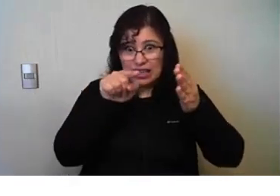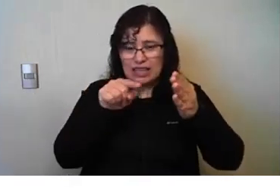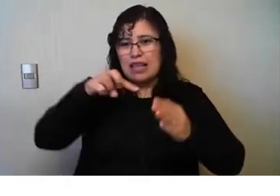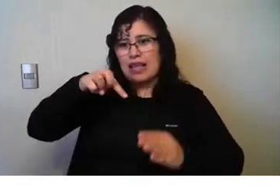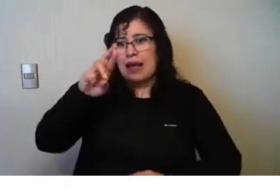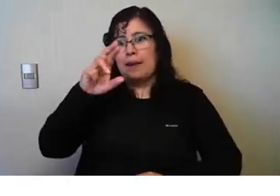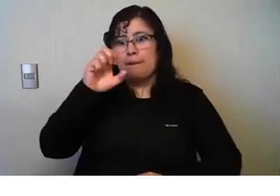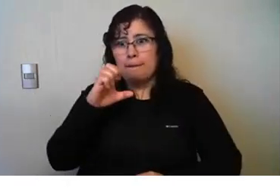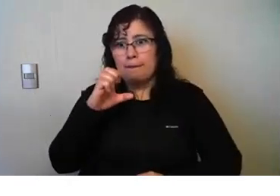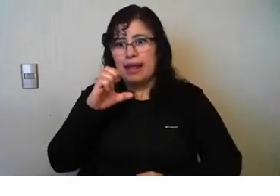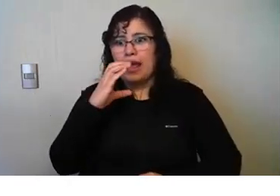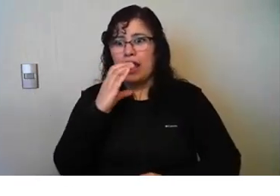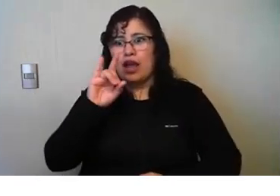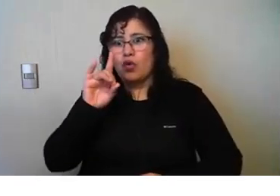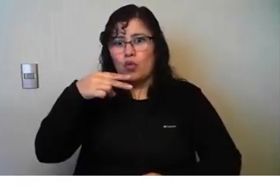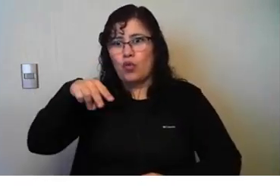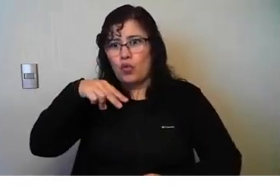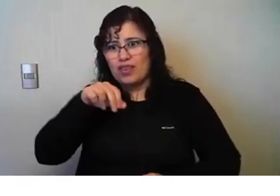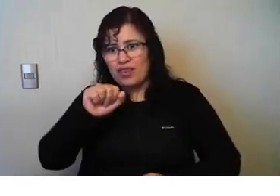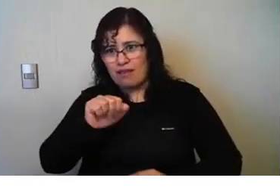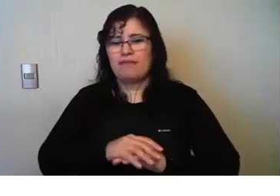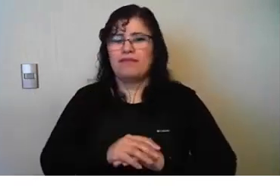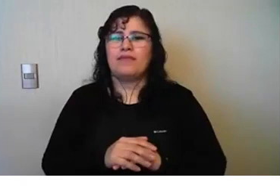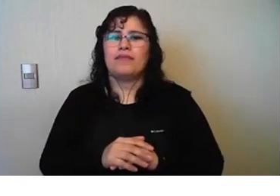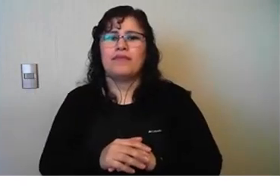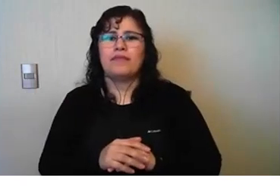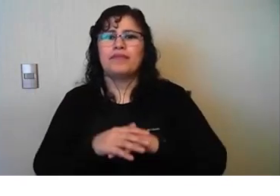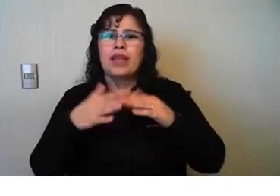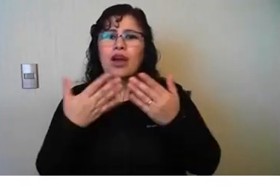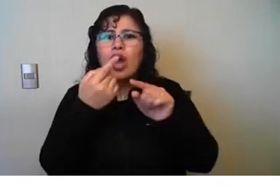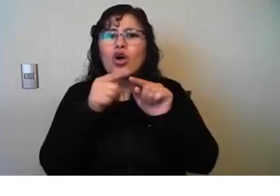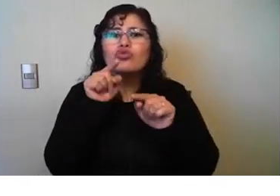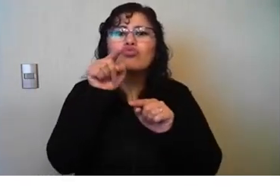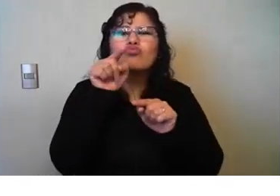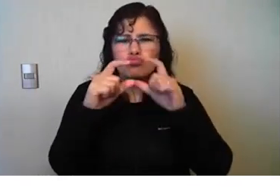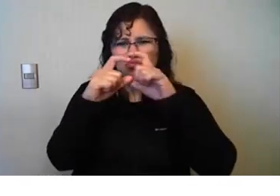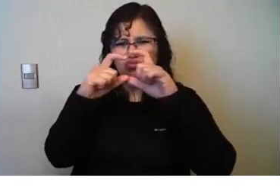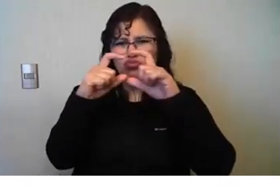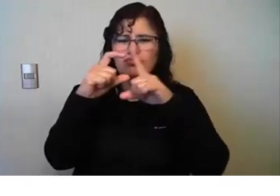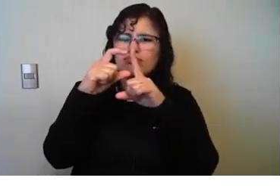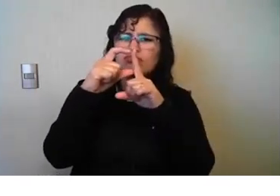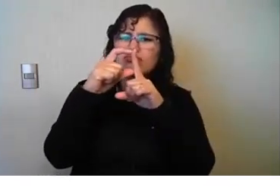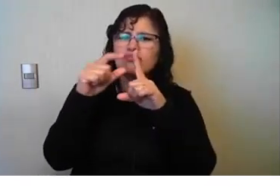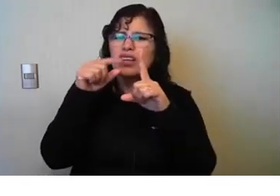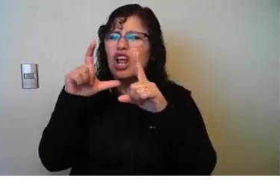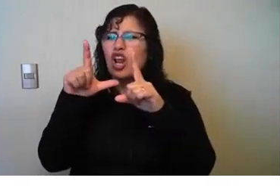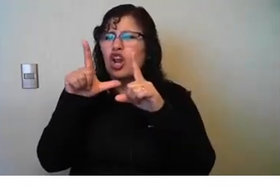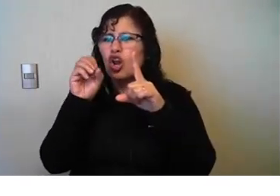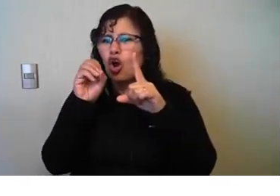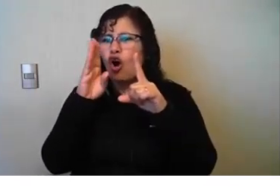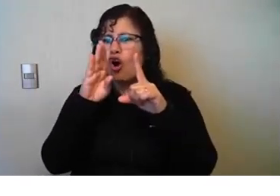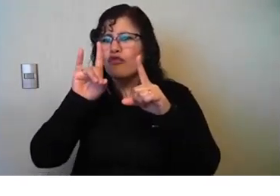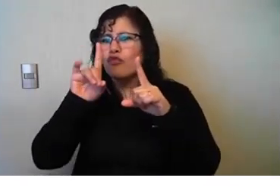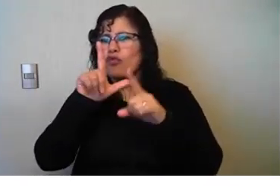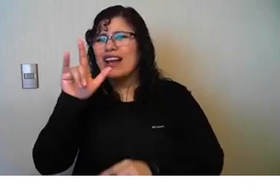Giro lingual, cuña, precuña. Y este es un lobulillo, ¿cierto?,